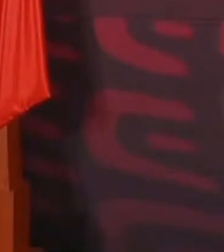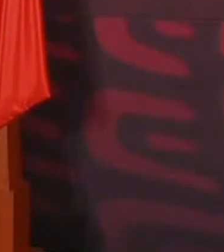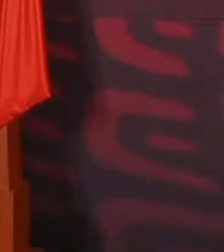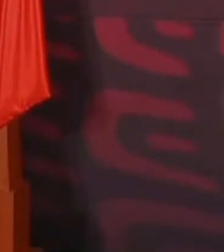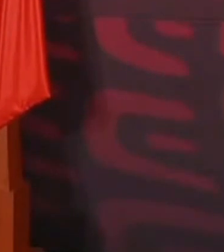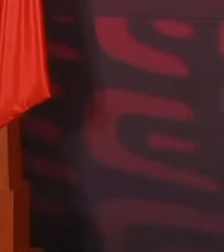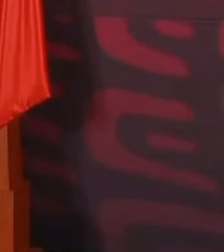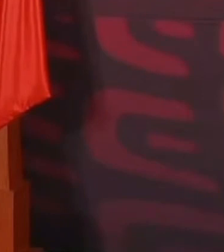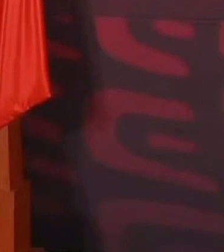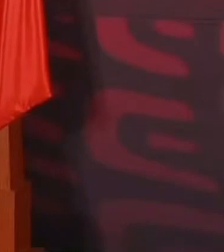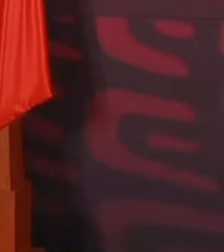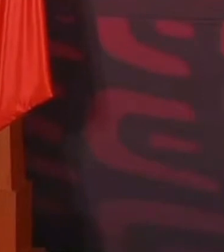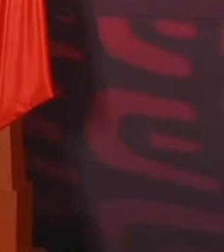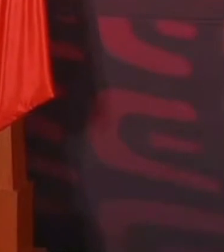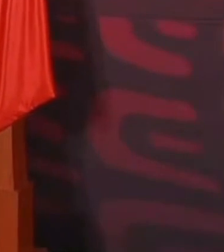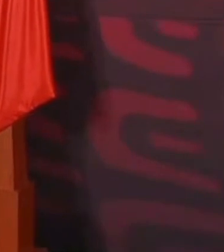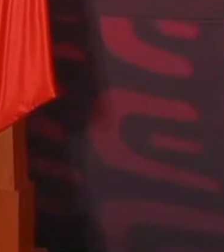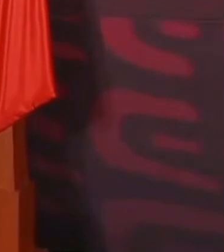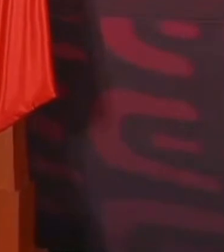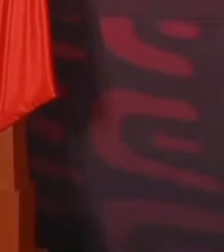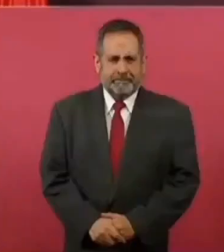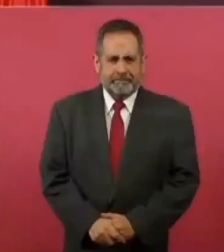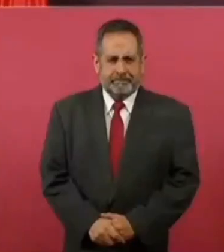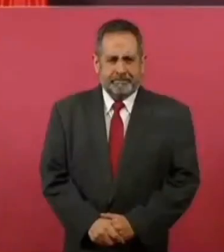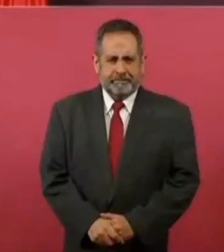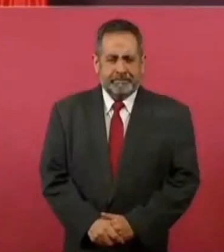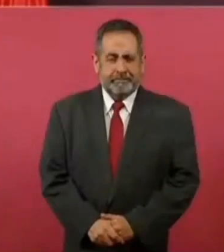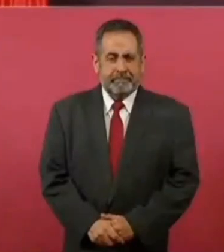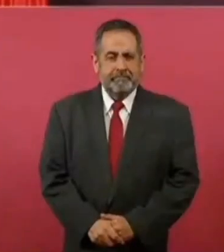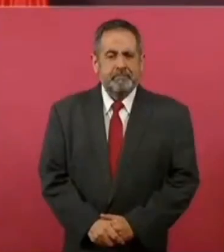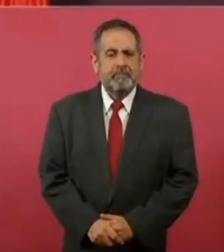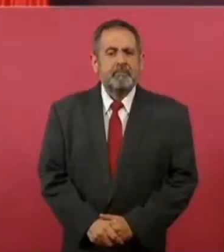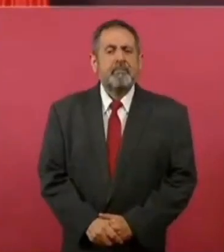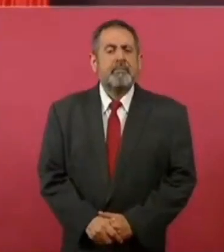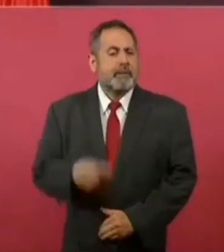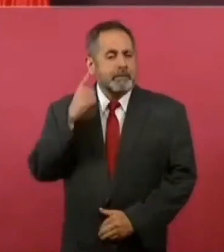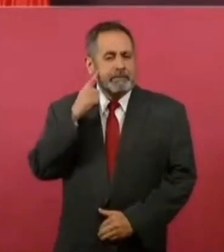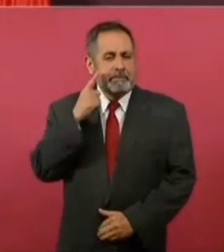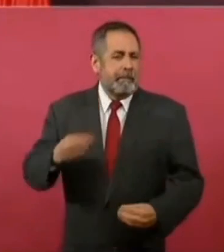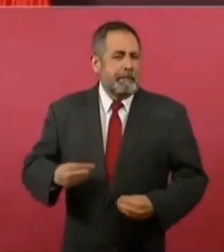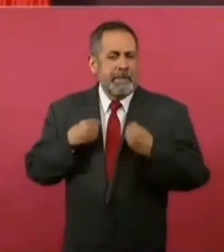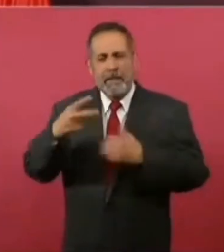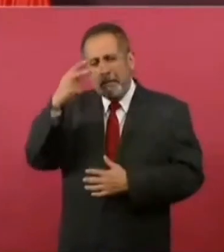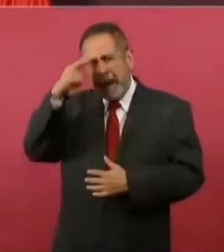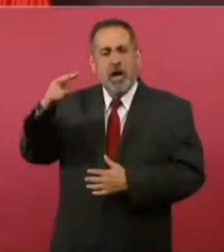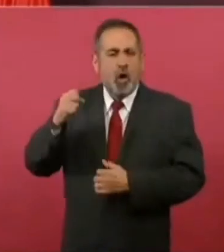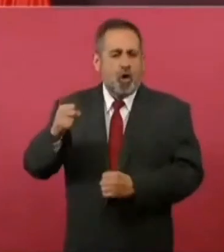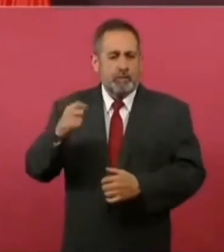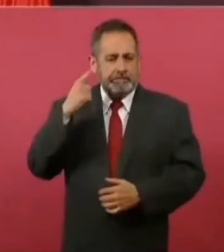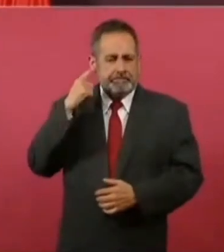transformación! ¡Viva México! ¡Viva México! ¡Viva